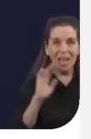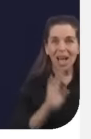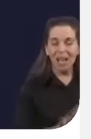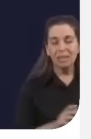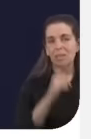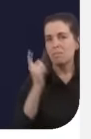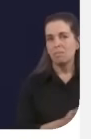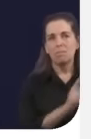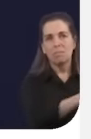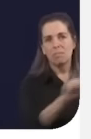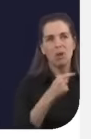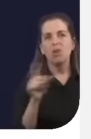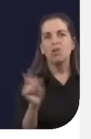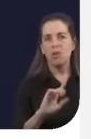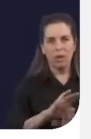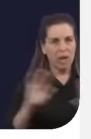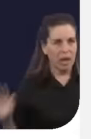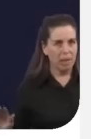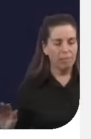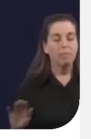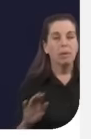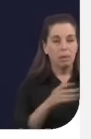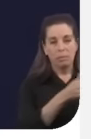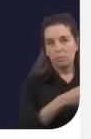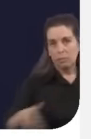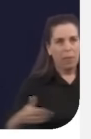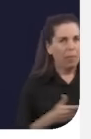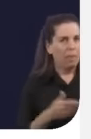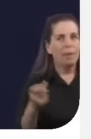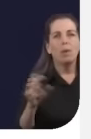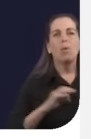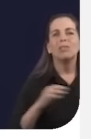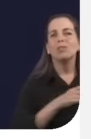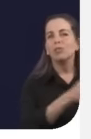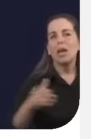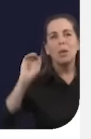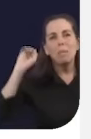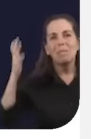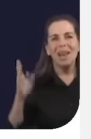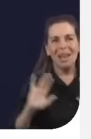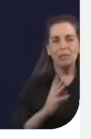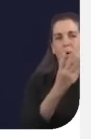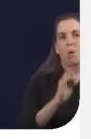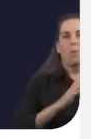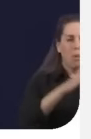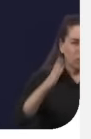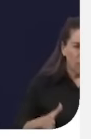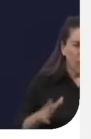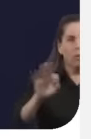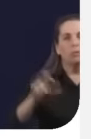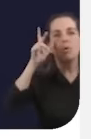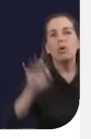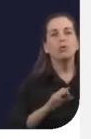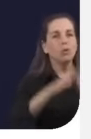milei esté 4 años en el gobierno o esté 8 años en el gobierno hay que entender que toda